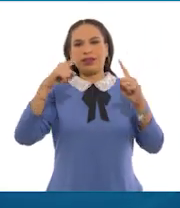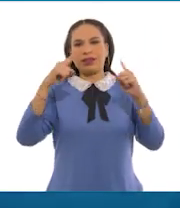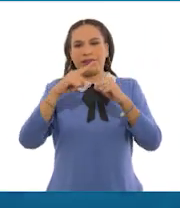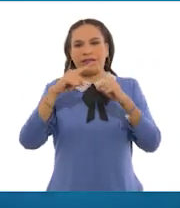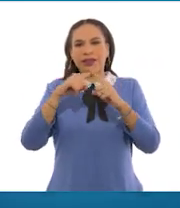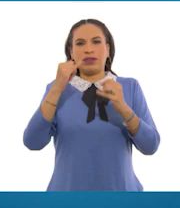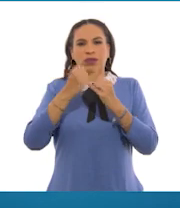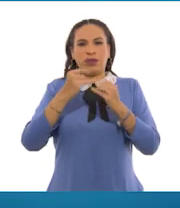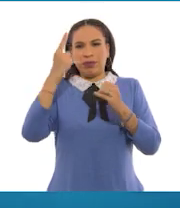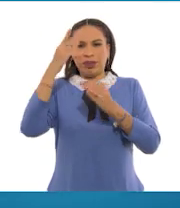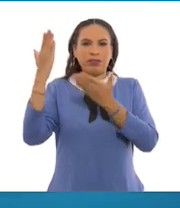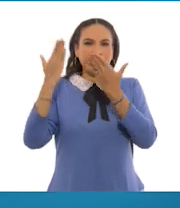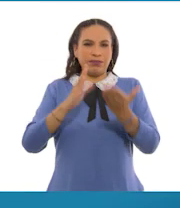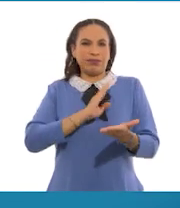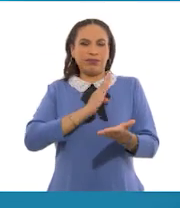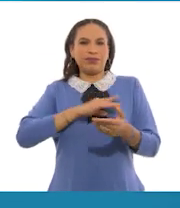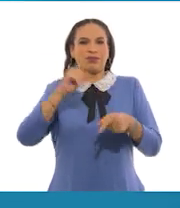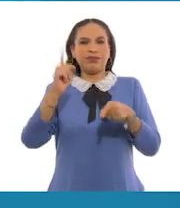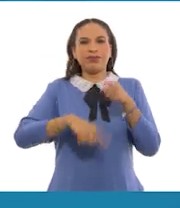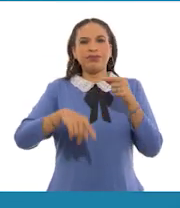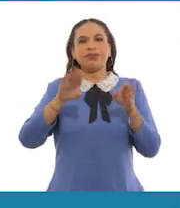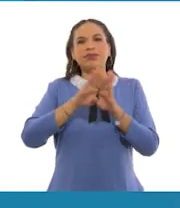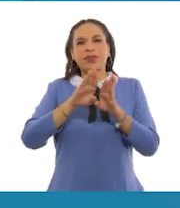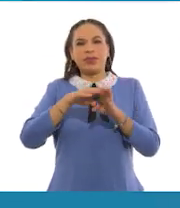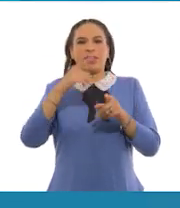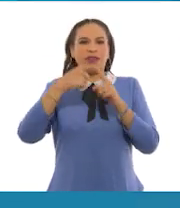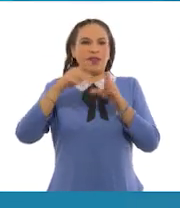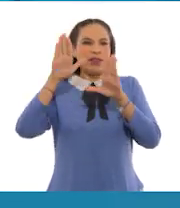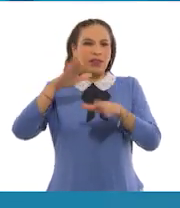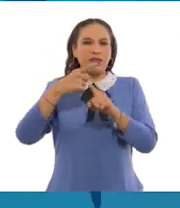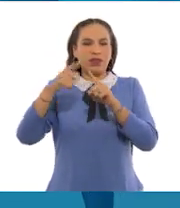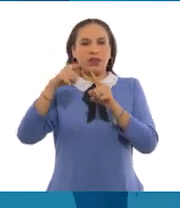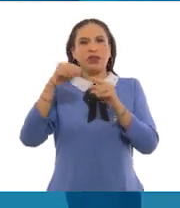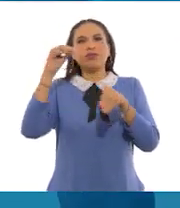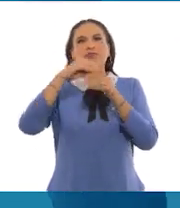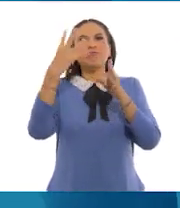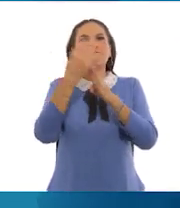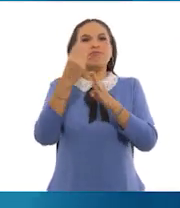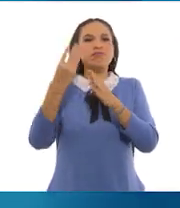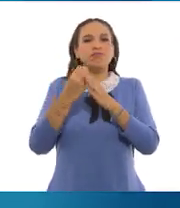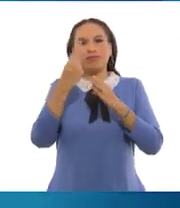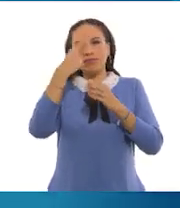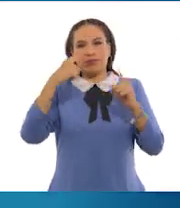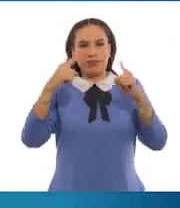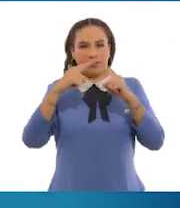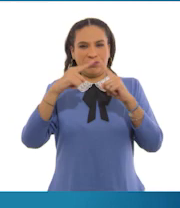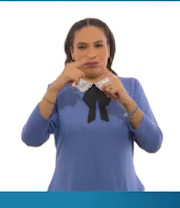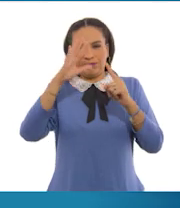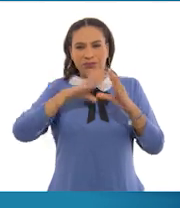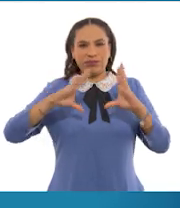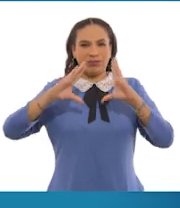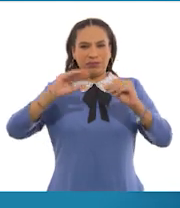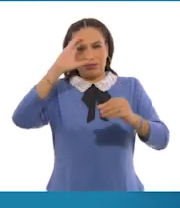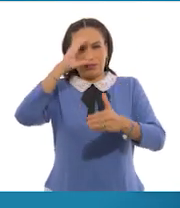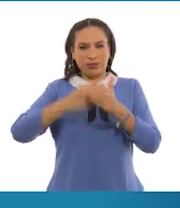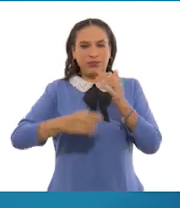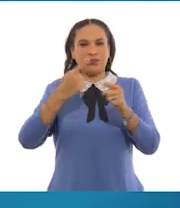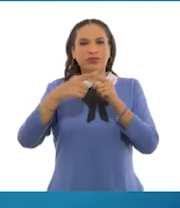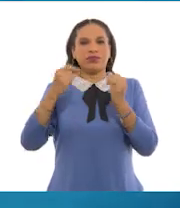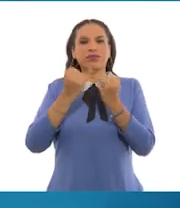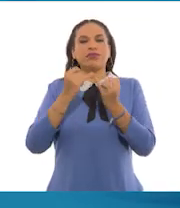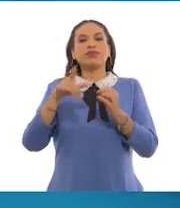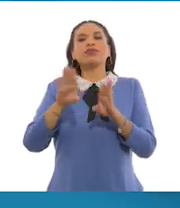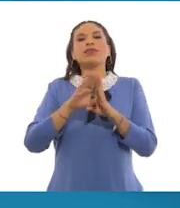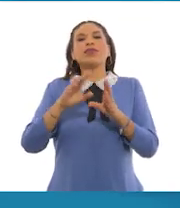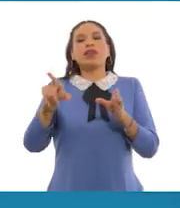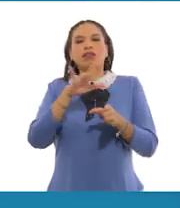de la evangelización, ¿no? El involucrar ciertos elementos en la arquitectura para la evangelización. Pero acá también la resistencia de la